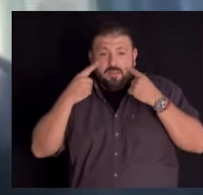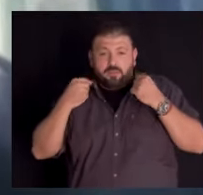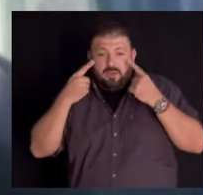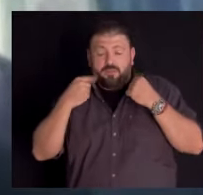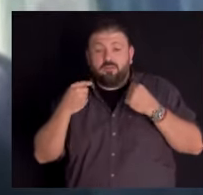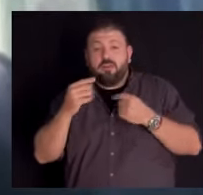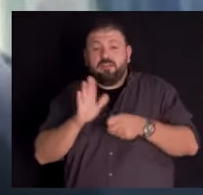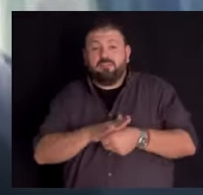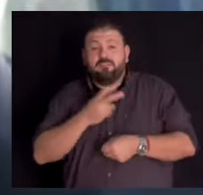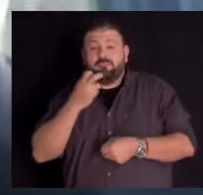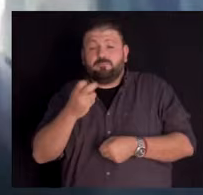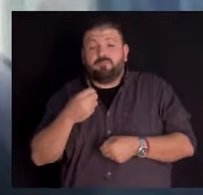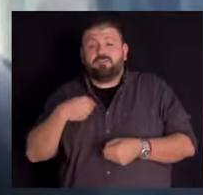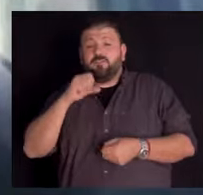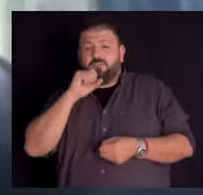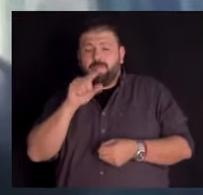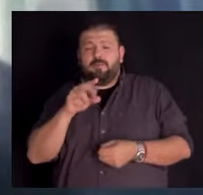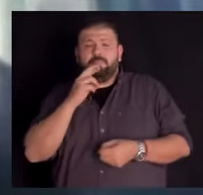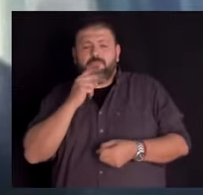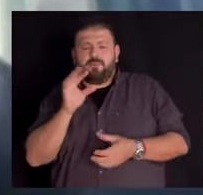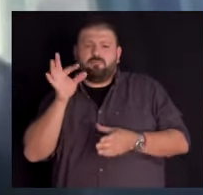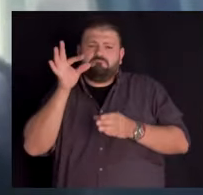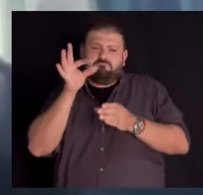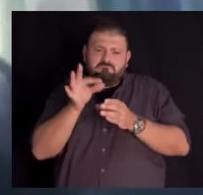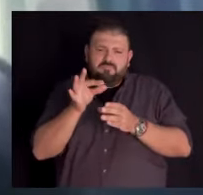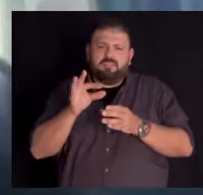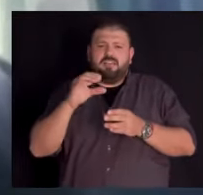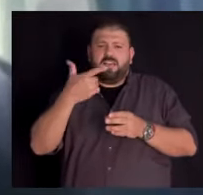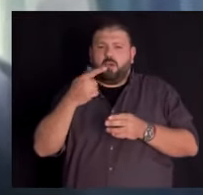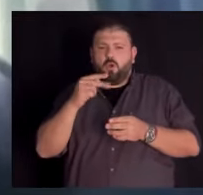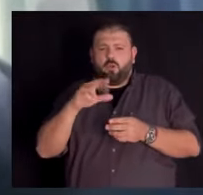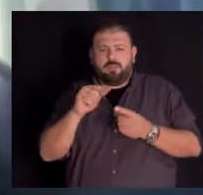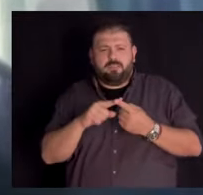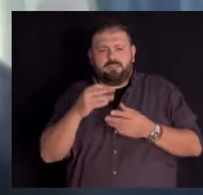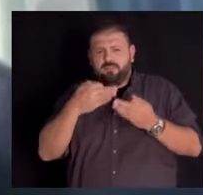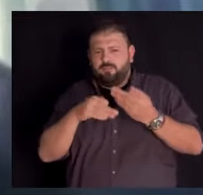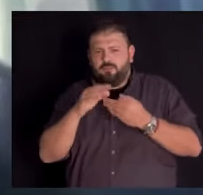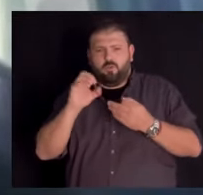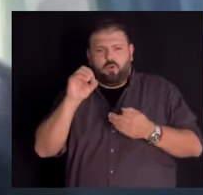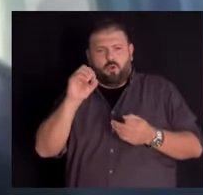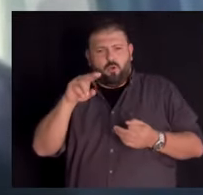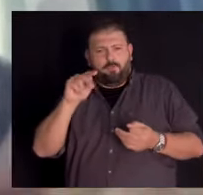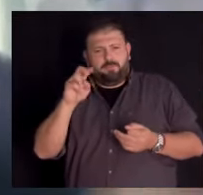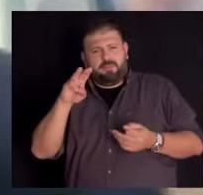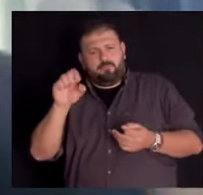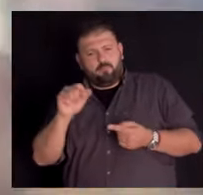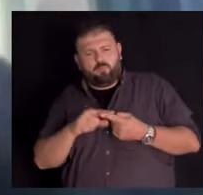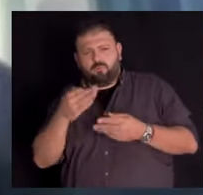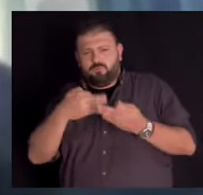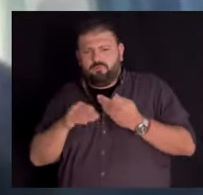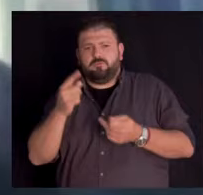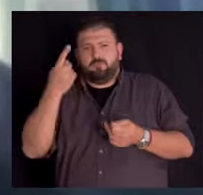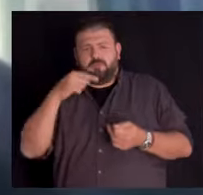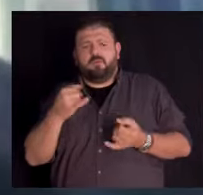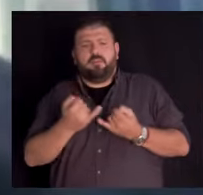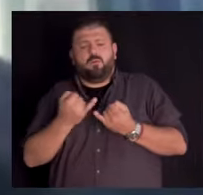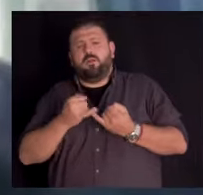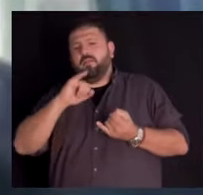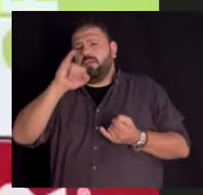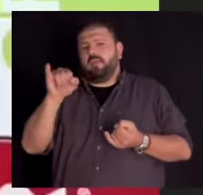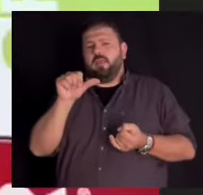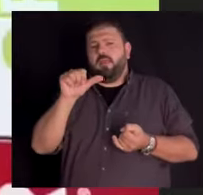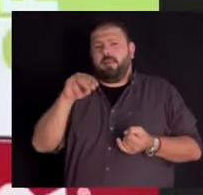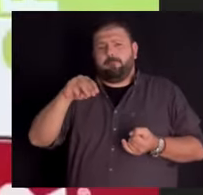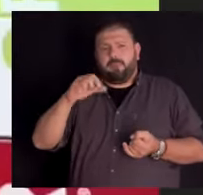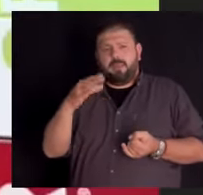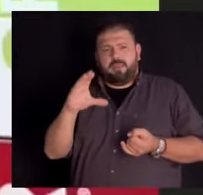también. Entonces, le damos gotitas de aloe beta de OmniPlus con Optimus, ¿sí? Puede ser el Optimus de Jamaica, si es un bebé